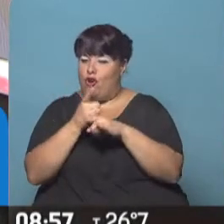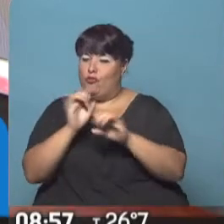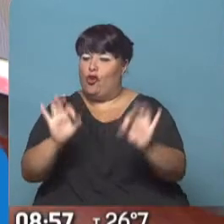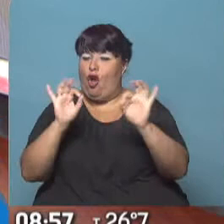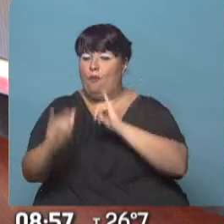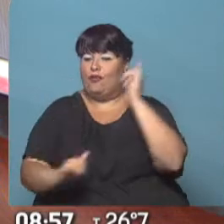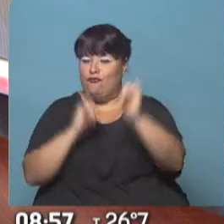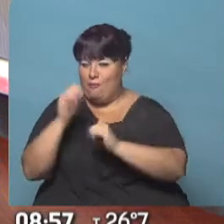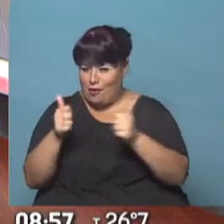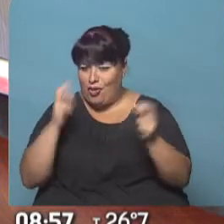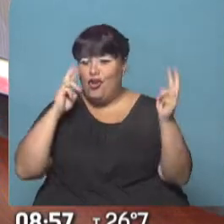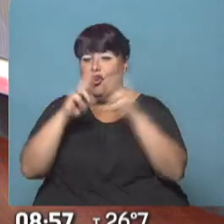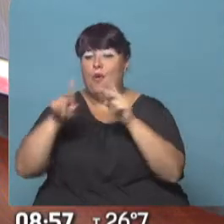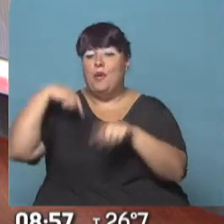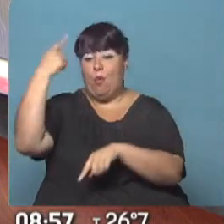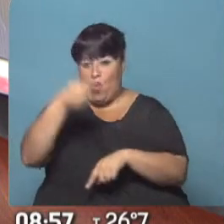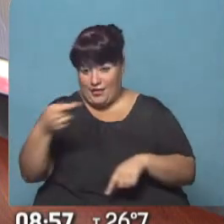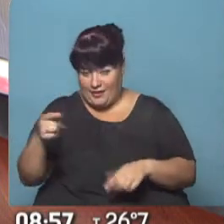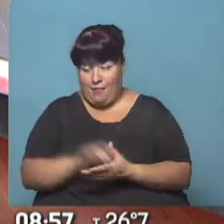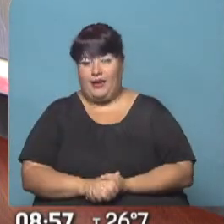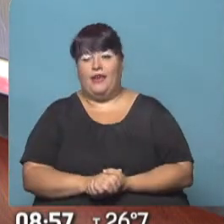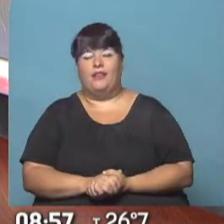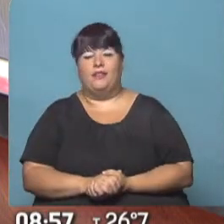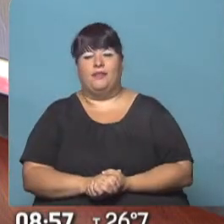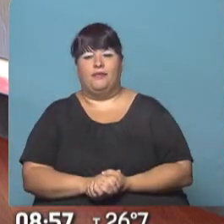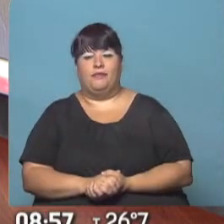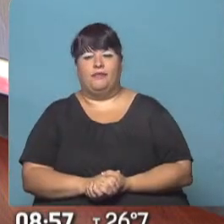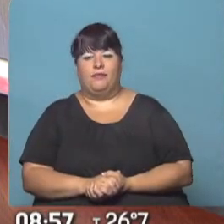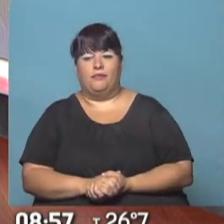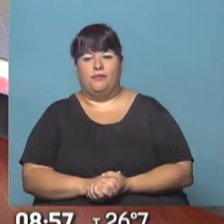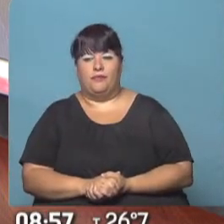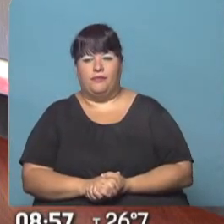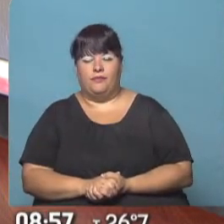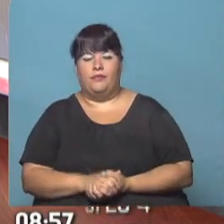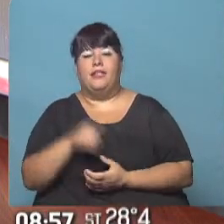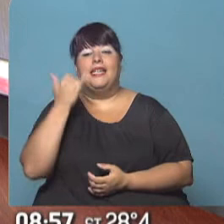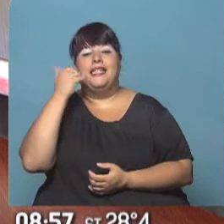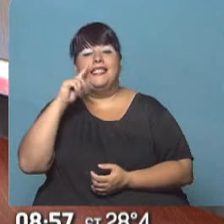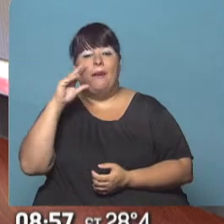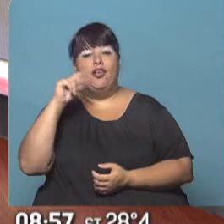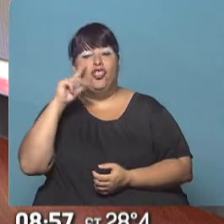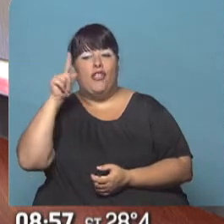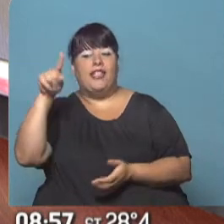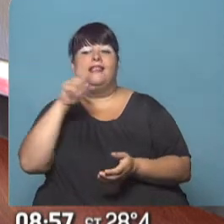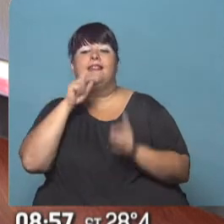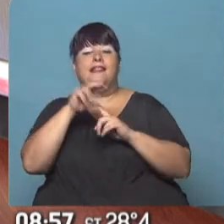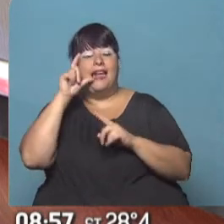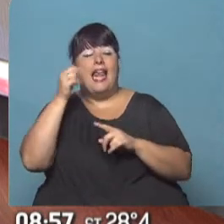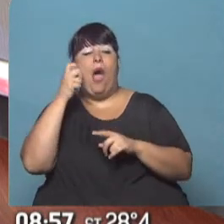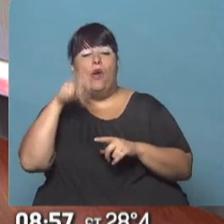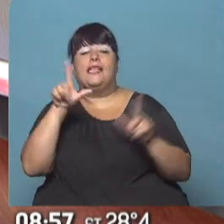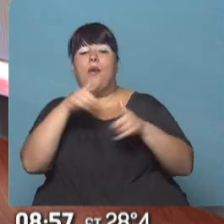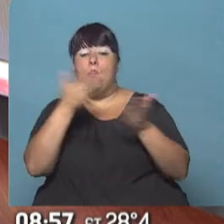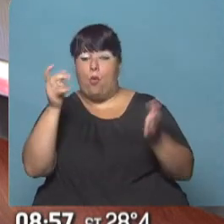completo el informe nos encontramos la próxima semana a mí la de la ciudad tranquila televisión